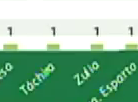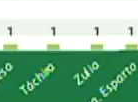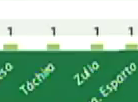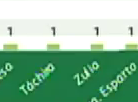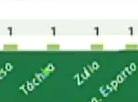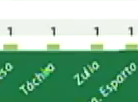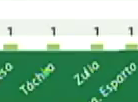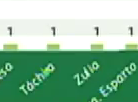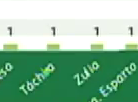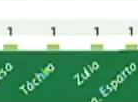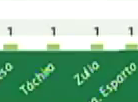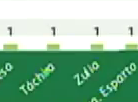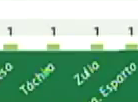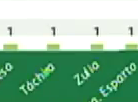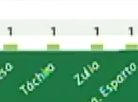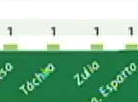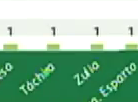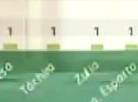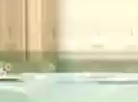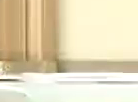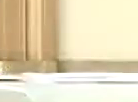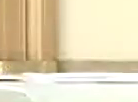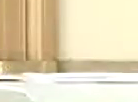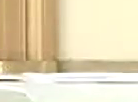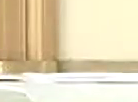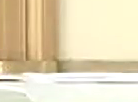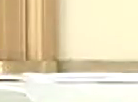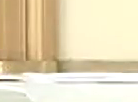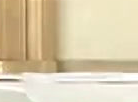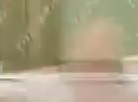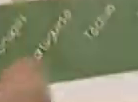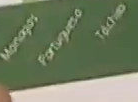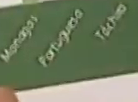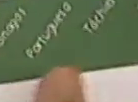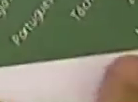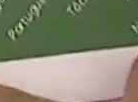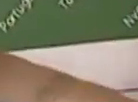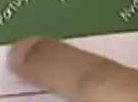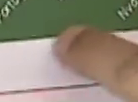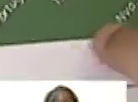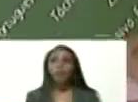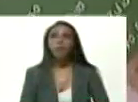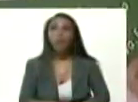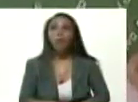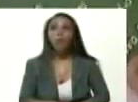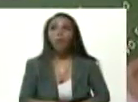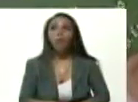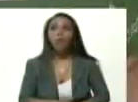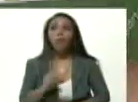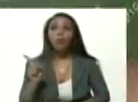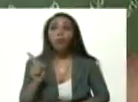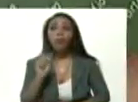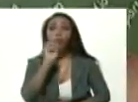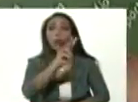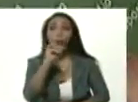casos de los 77, 57. Y el resto de los 20